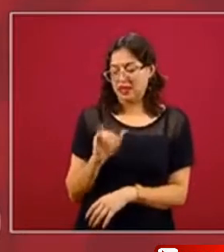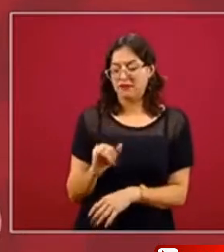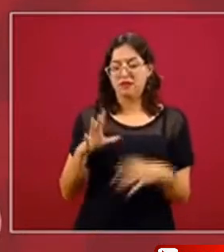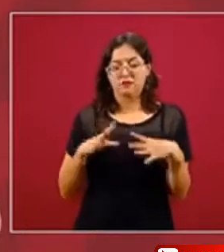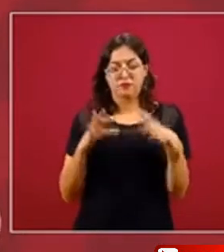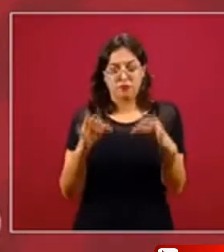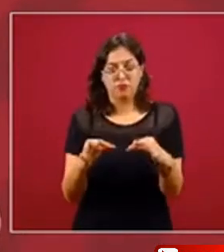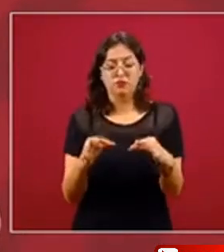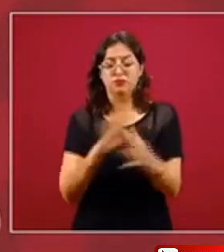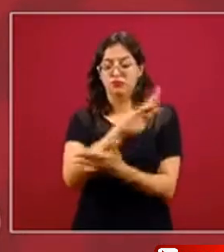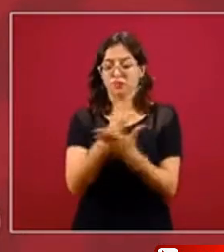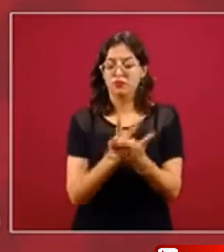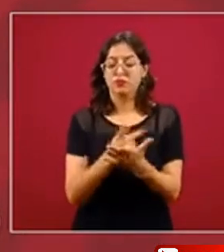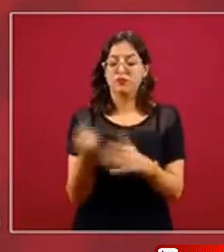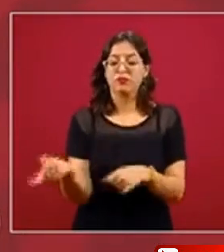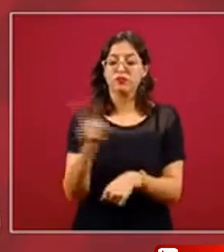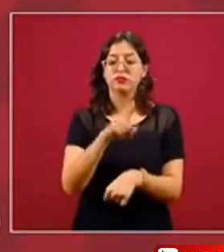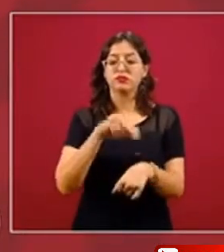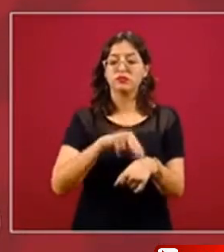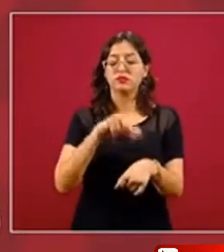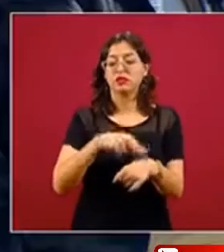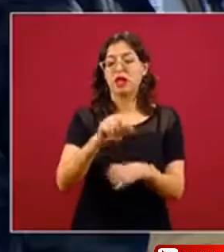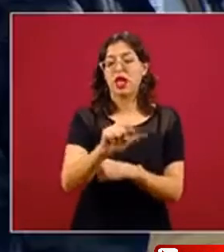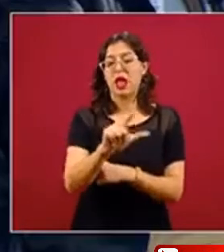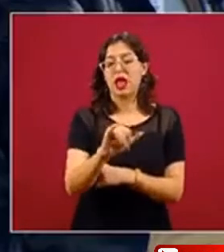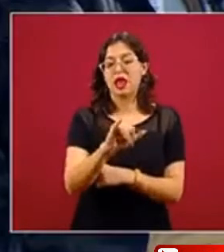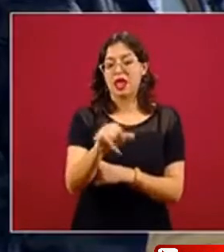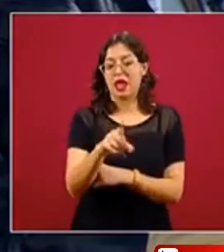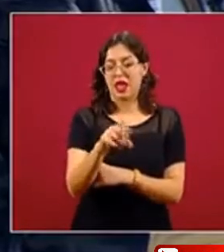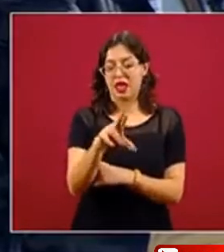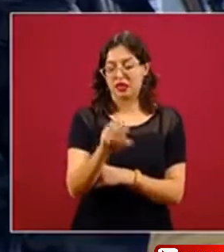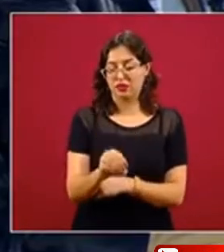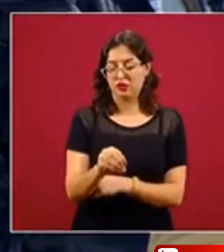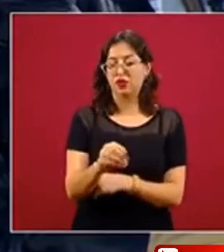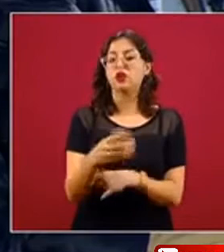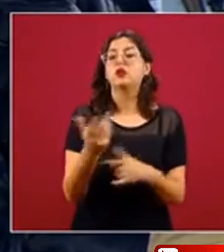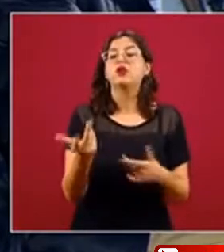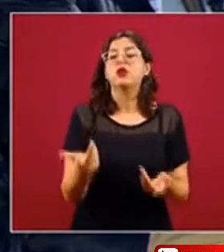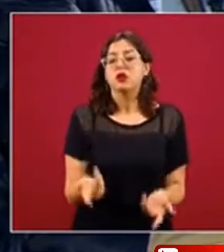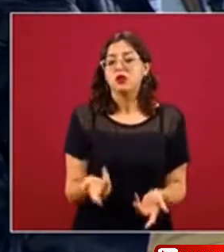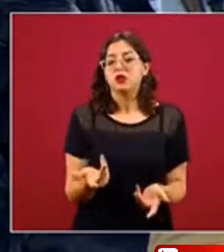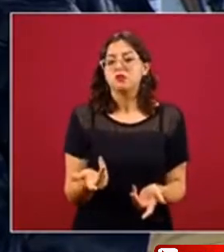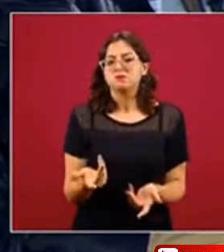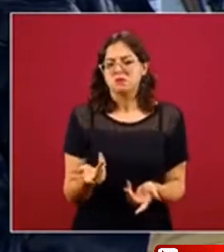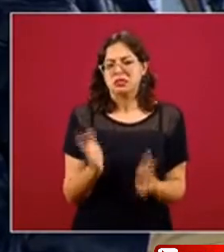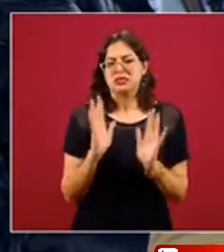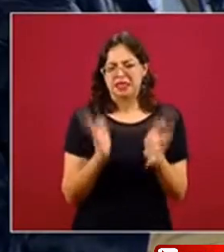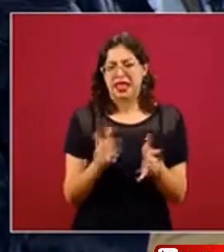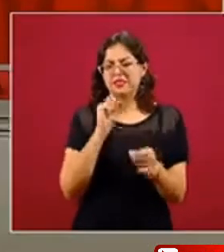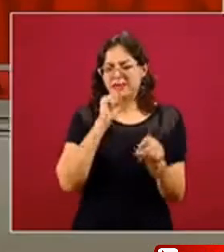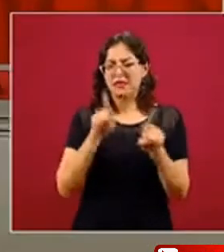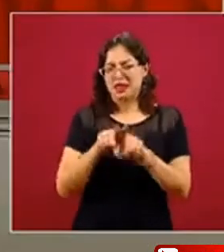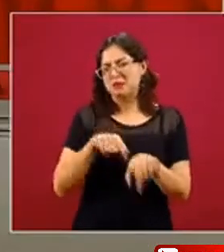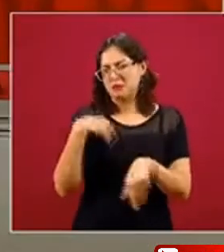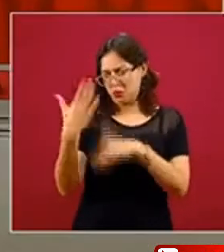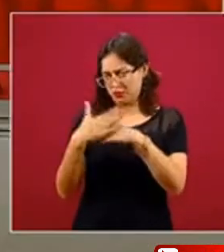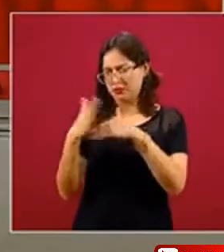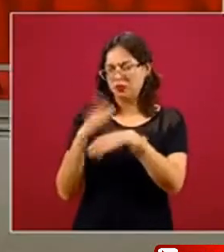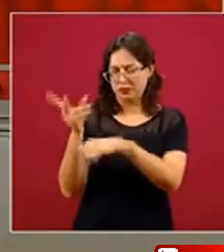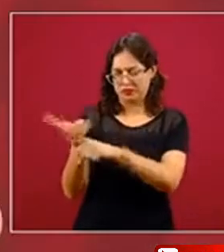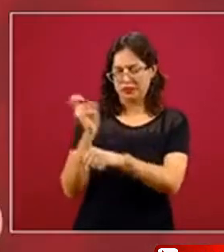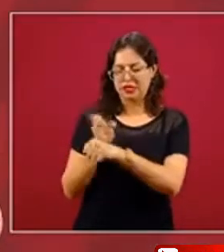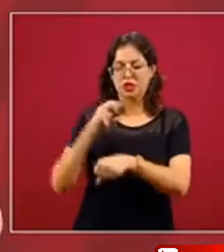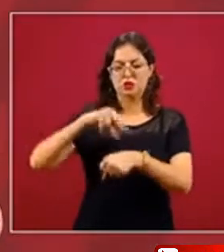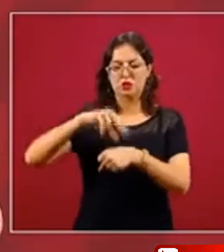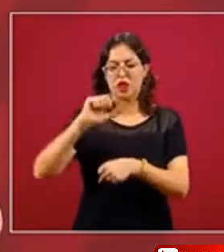precisamente a través del doctor Alejandro Sbarch, y ya dijimos que vamos a invitar al doctor Sbarch para que nos